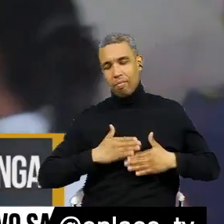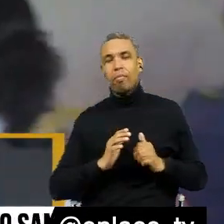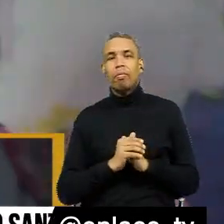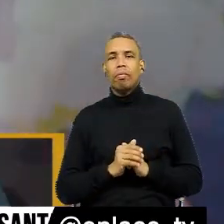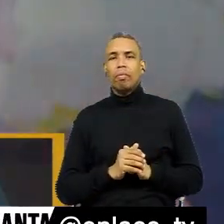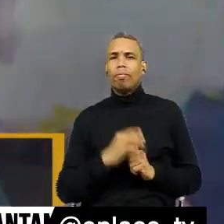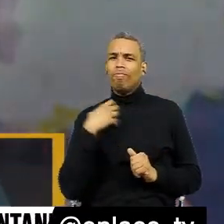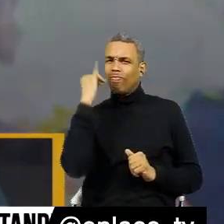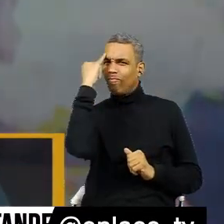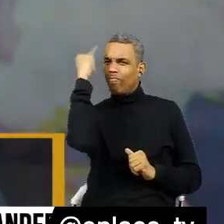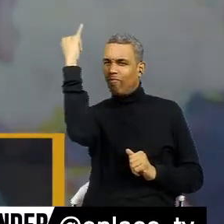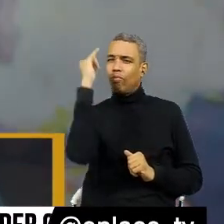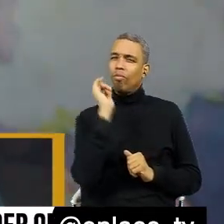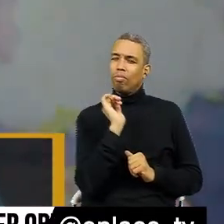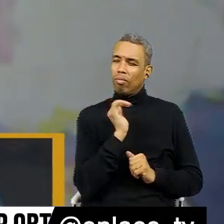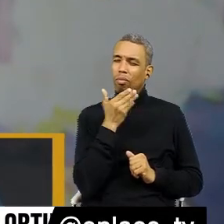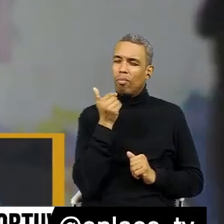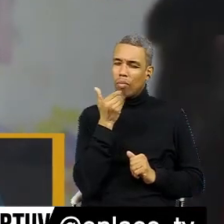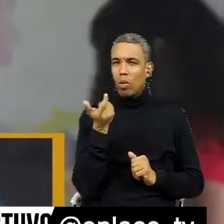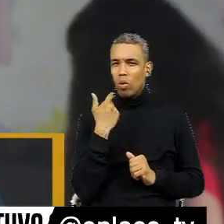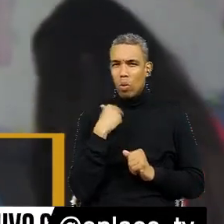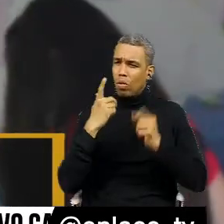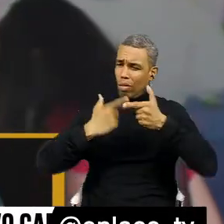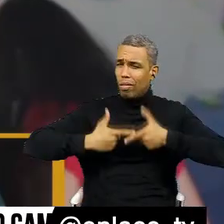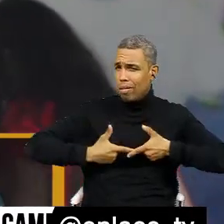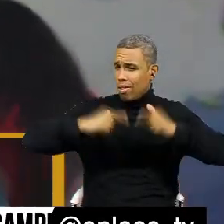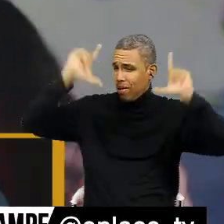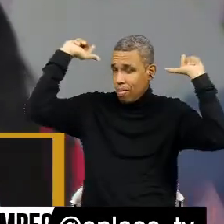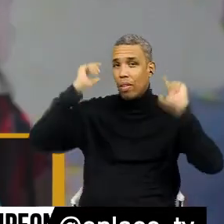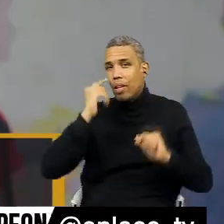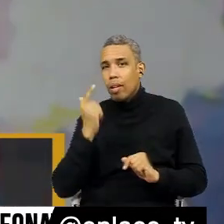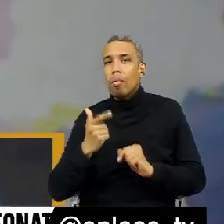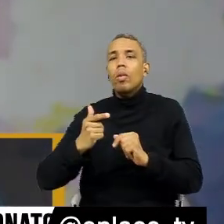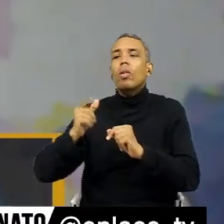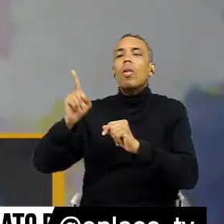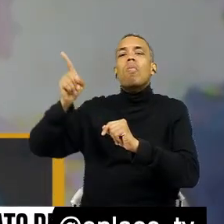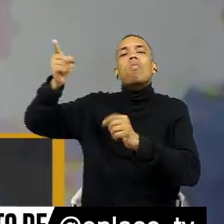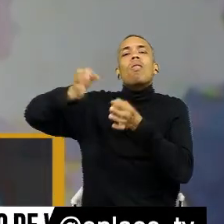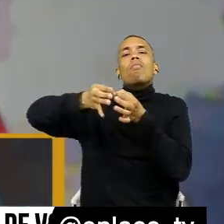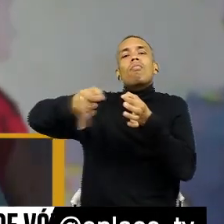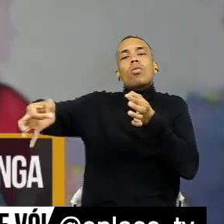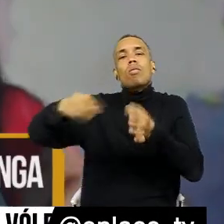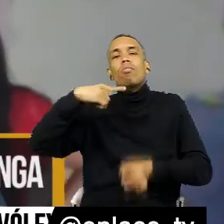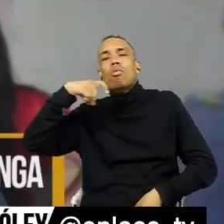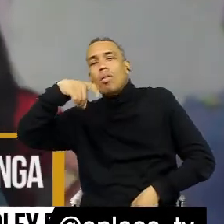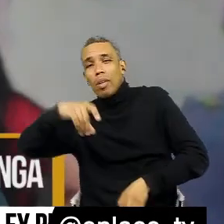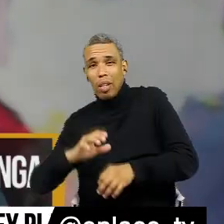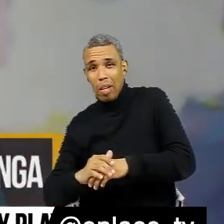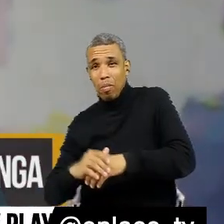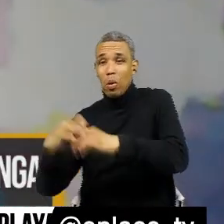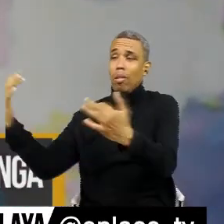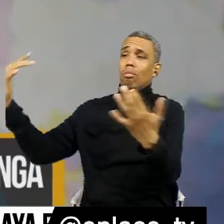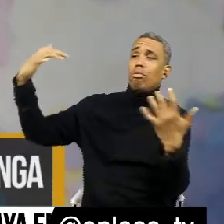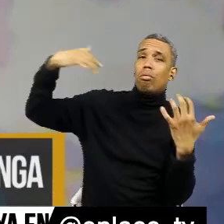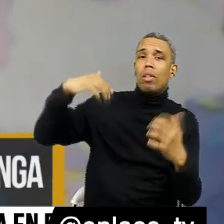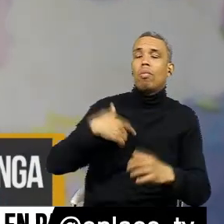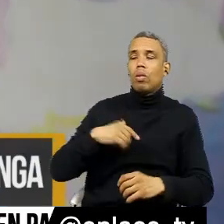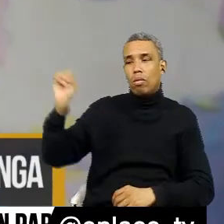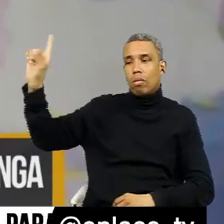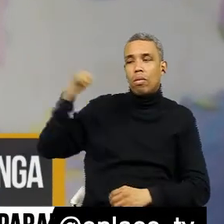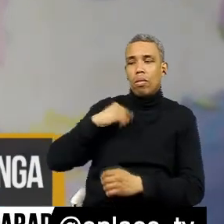nuestra ciudad, porque el fútbol en nuestra ciudad es una fiesta, porque vienen las familias a verlo y porque rechazamos de